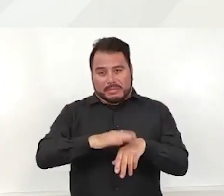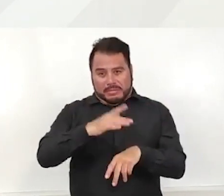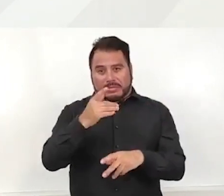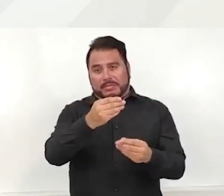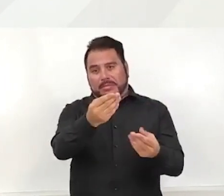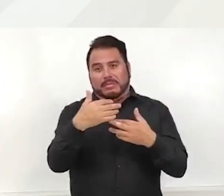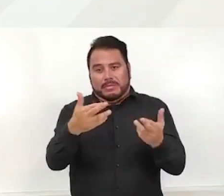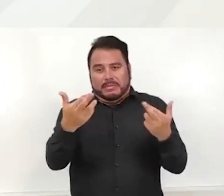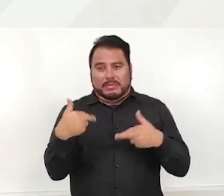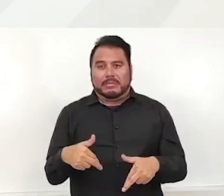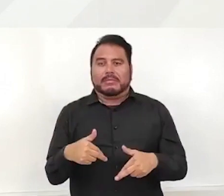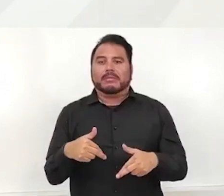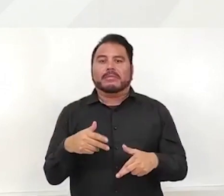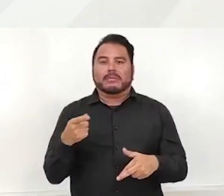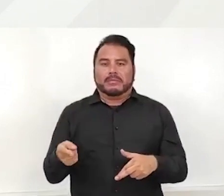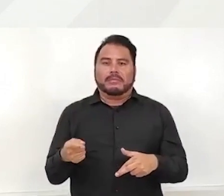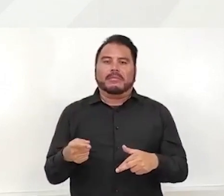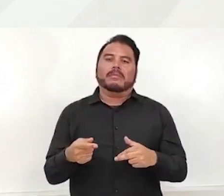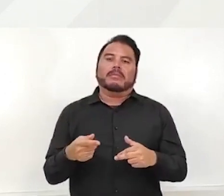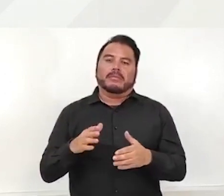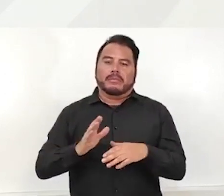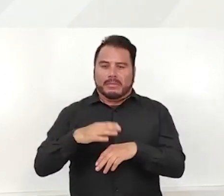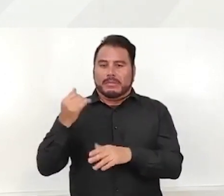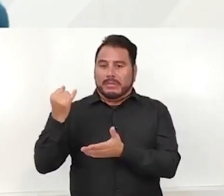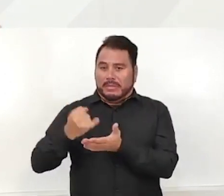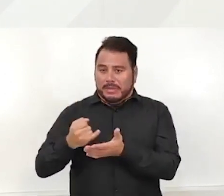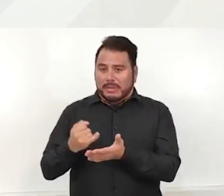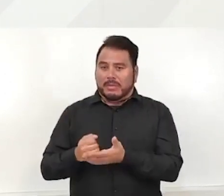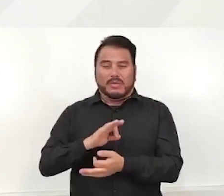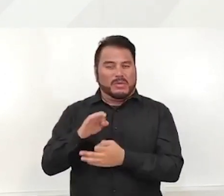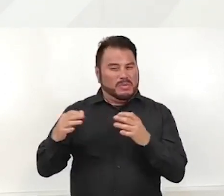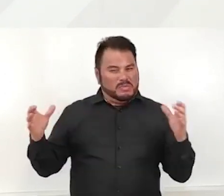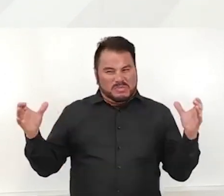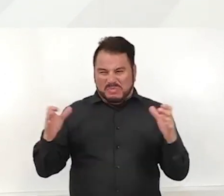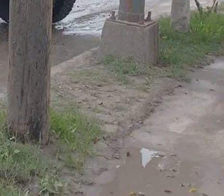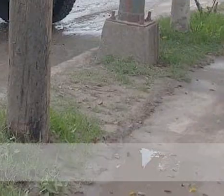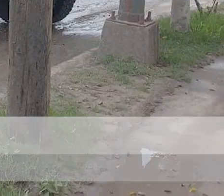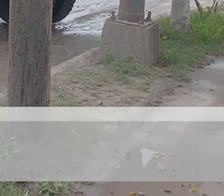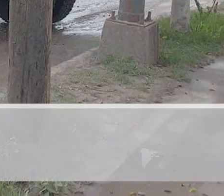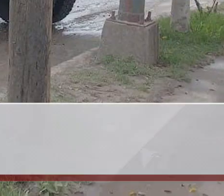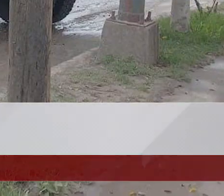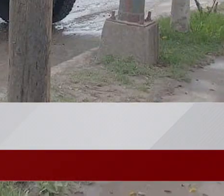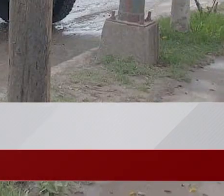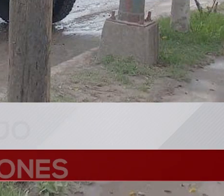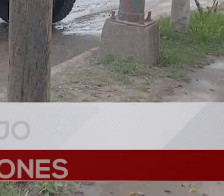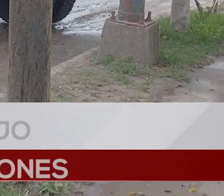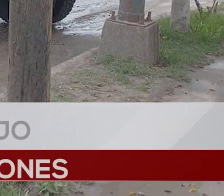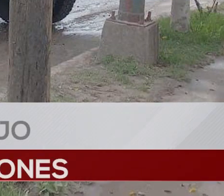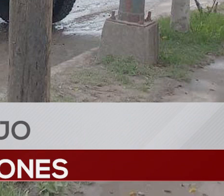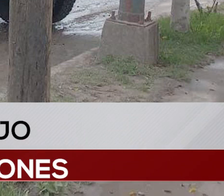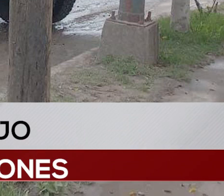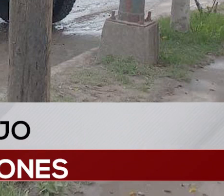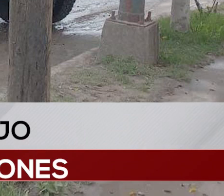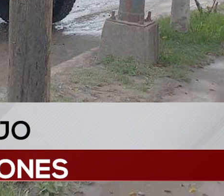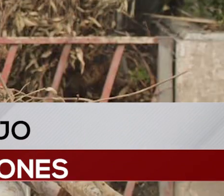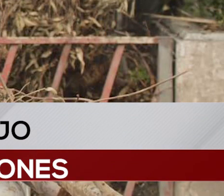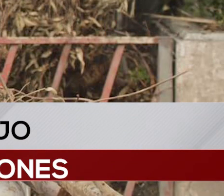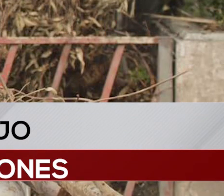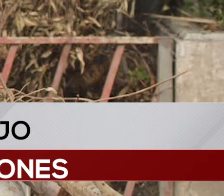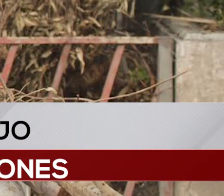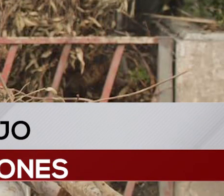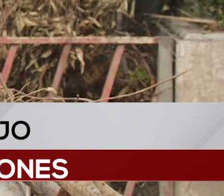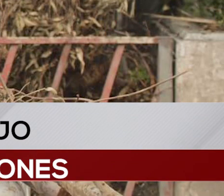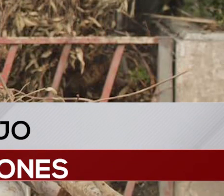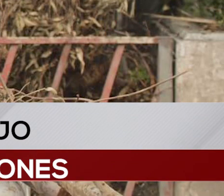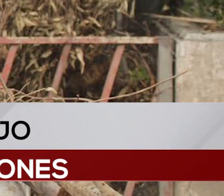el recurso que paguen por parte del Predial todo lo vamos a invertir en bacheo en luminaria gracias a los trabajos realizados y el manejo de las